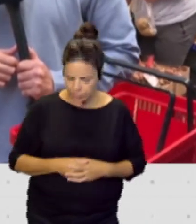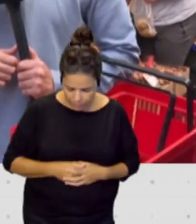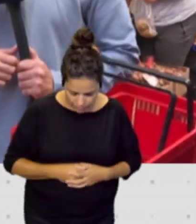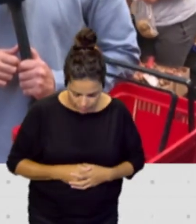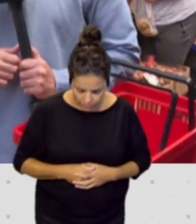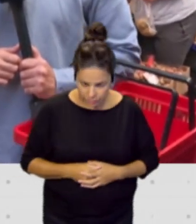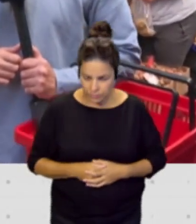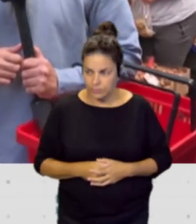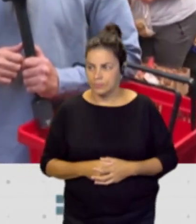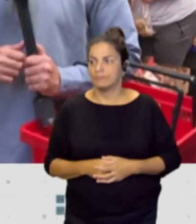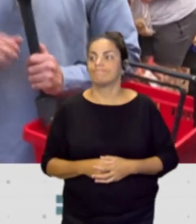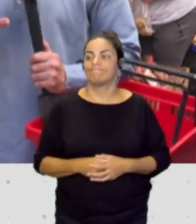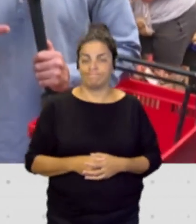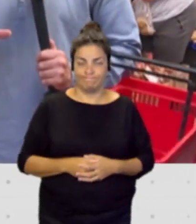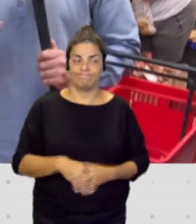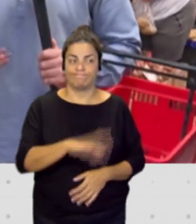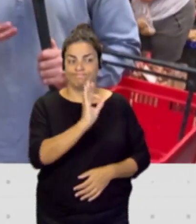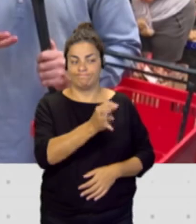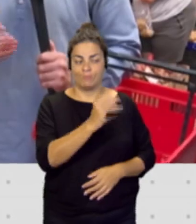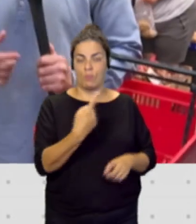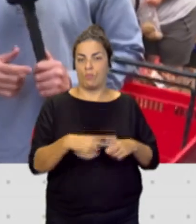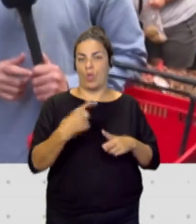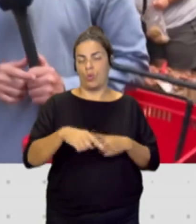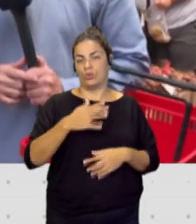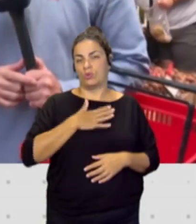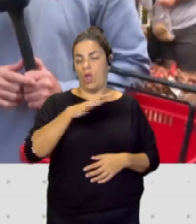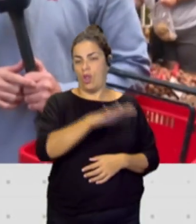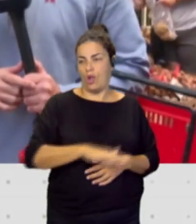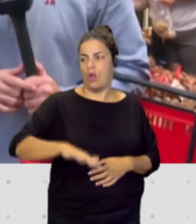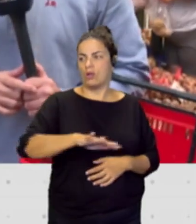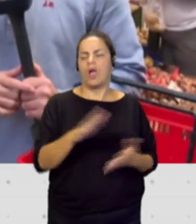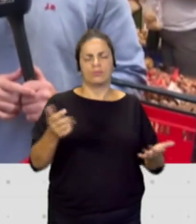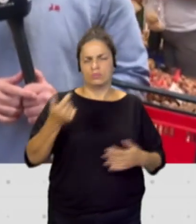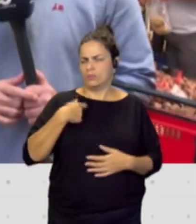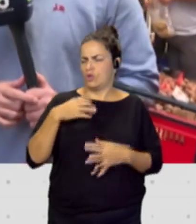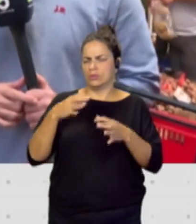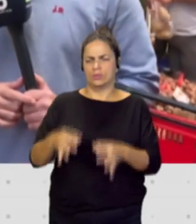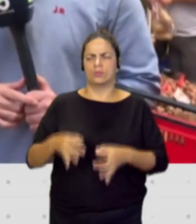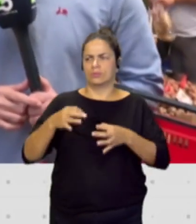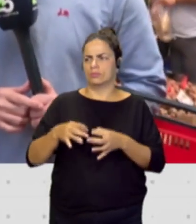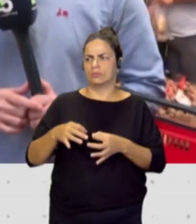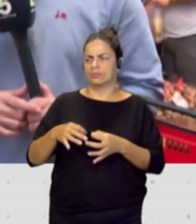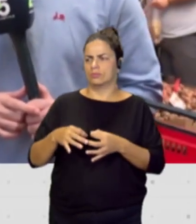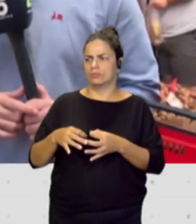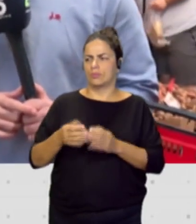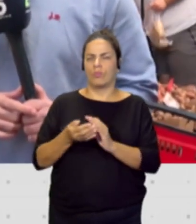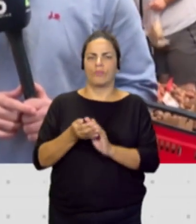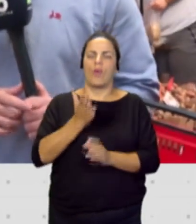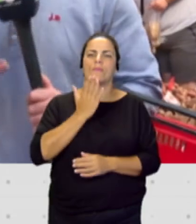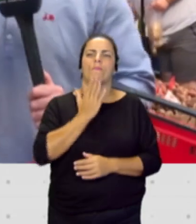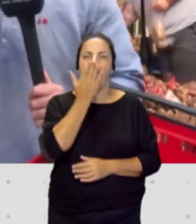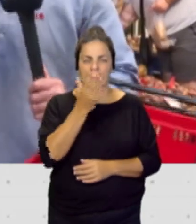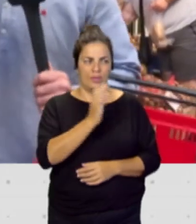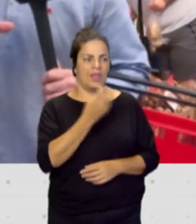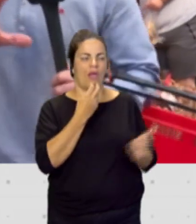eh efectivamente Mónica producto local de hecho eh soy fiel consumidor de las mangas y de Los mangos que vienen de lag